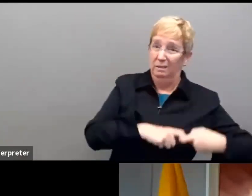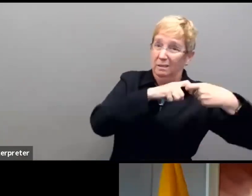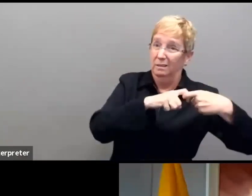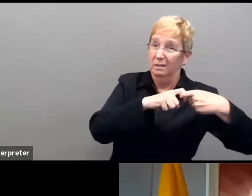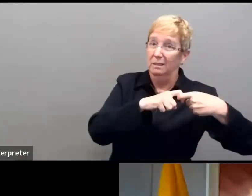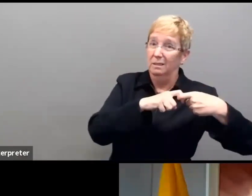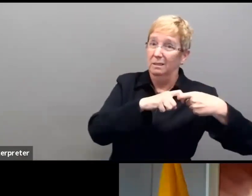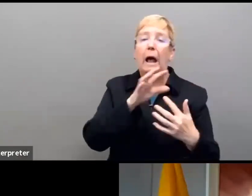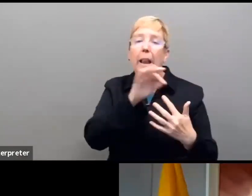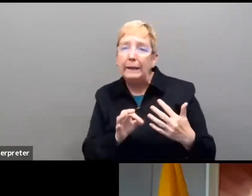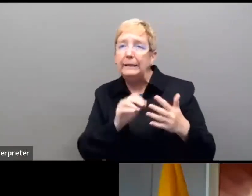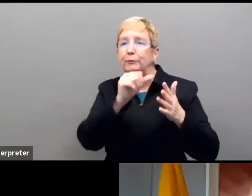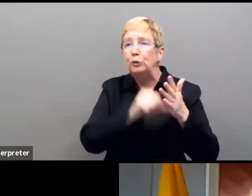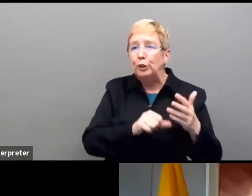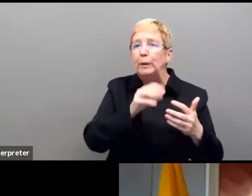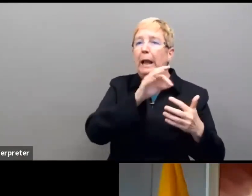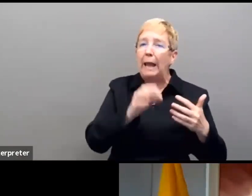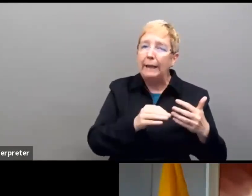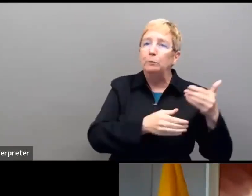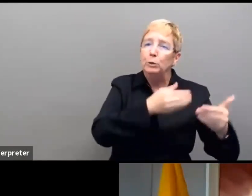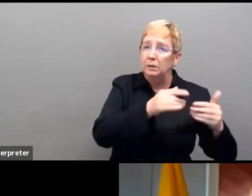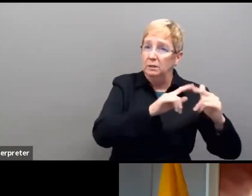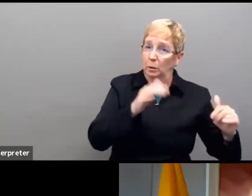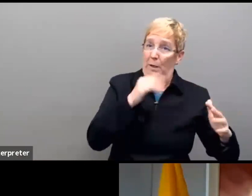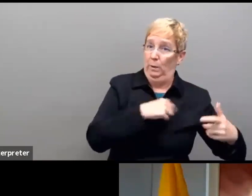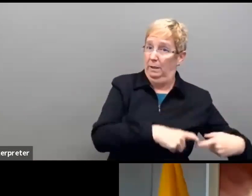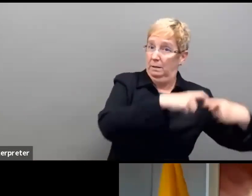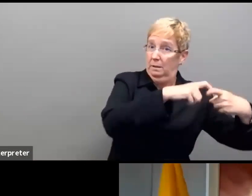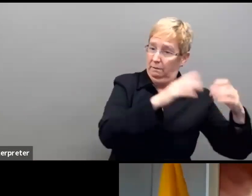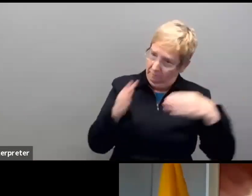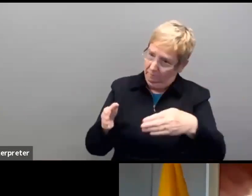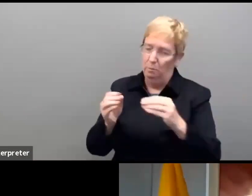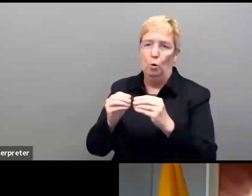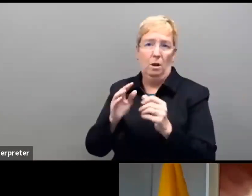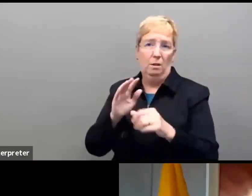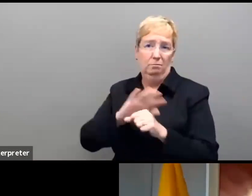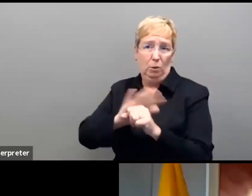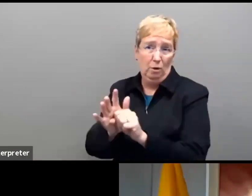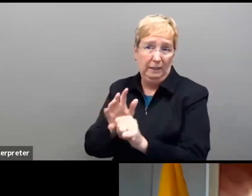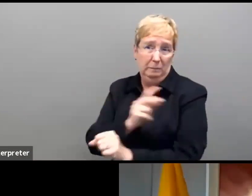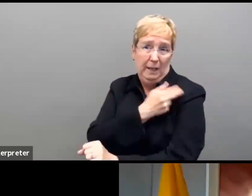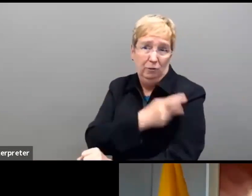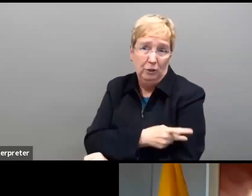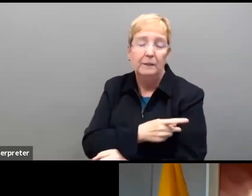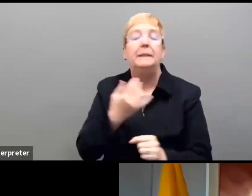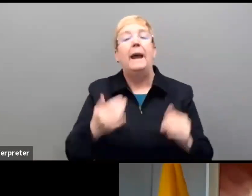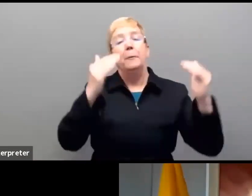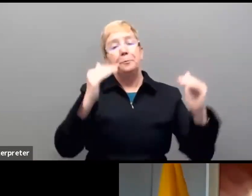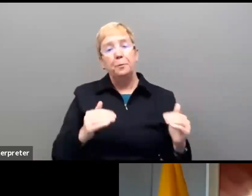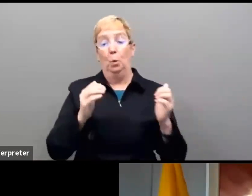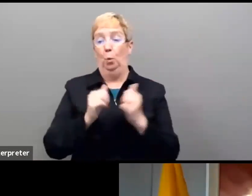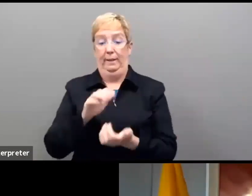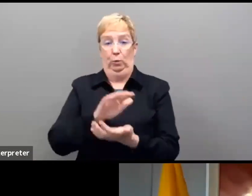sobre poner pausa sobre las cirugías electivas para asegurar tener suficiente espacio. La segunda pregunta es